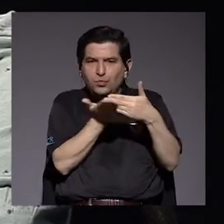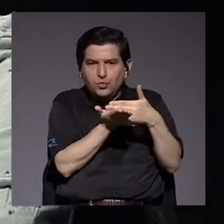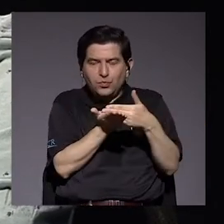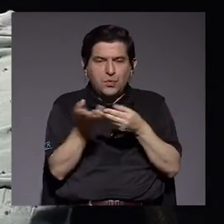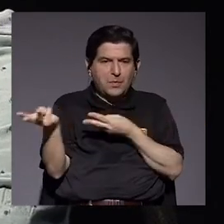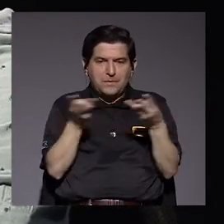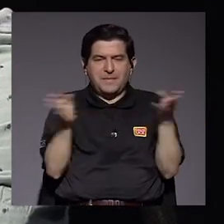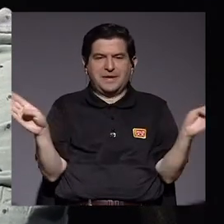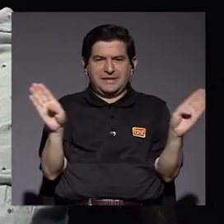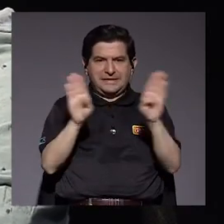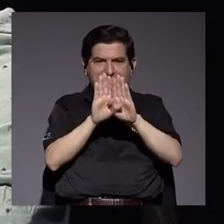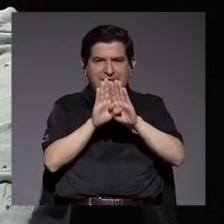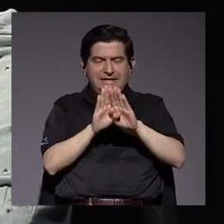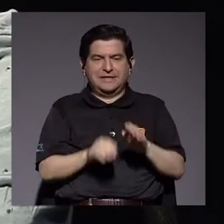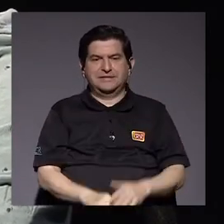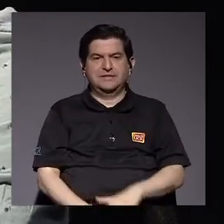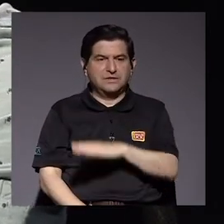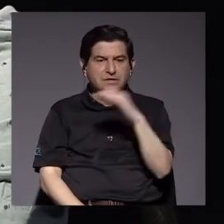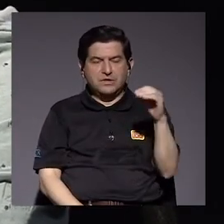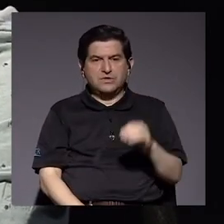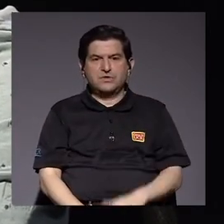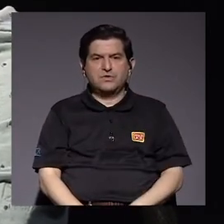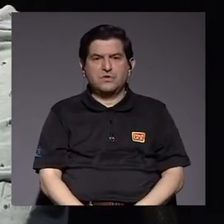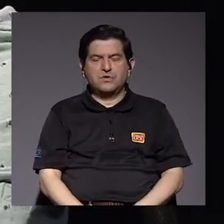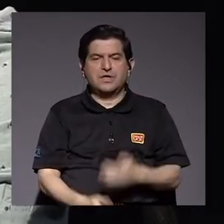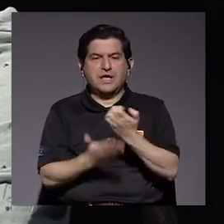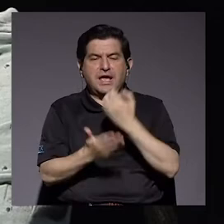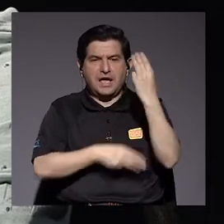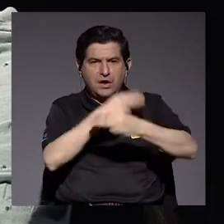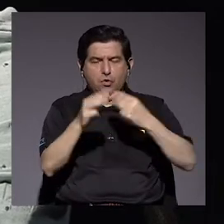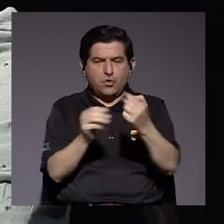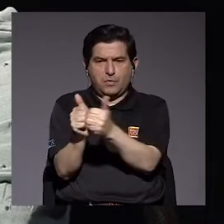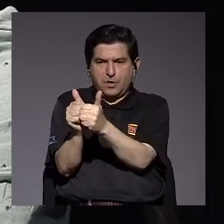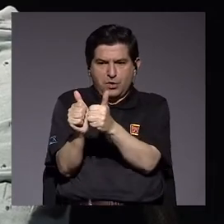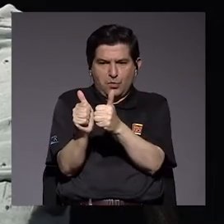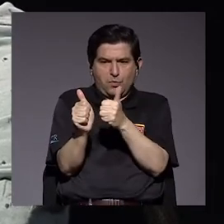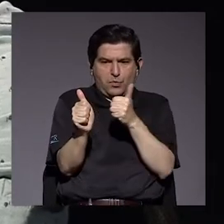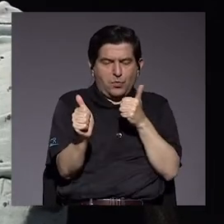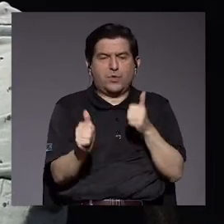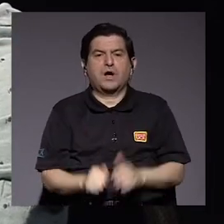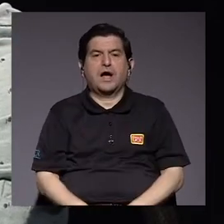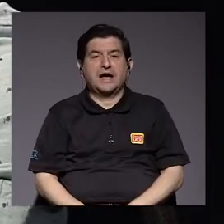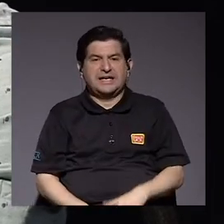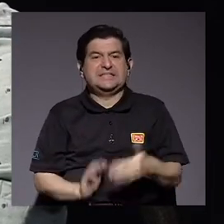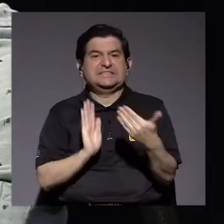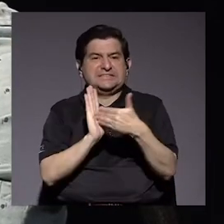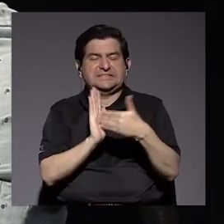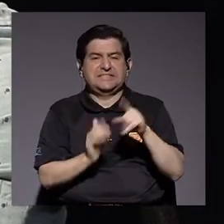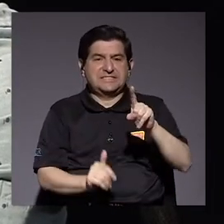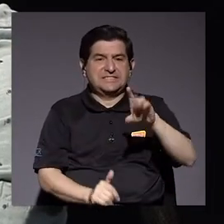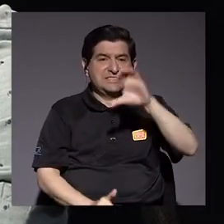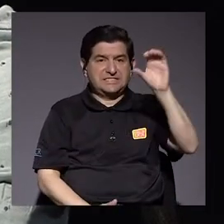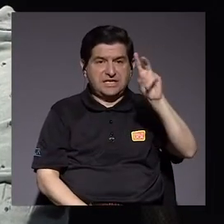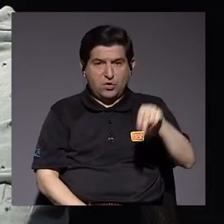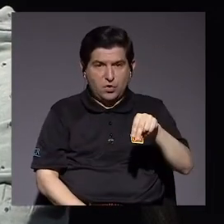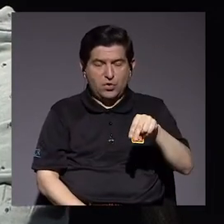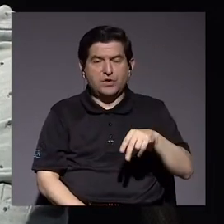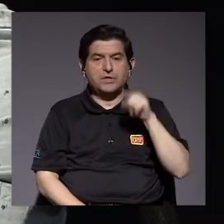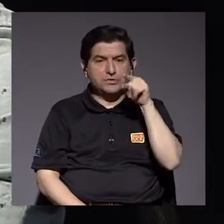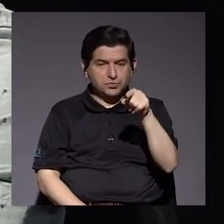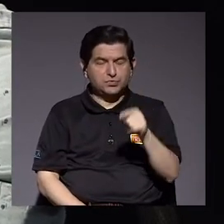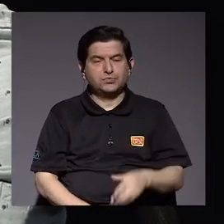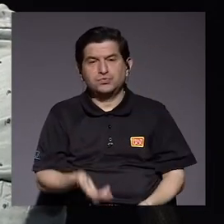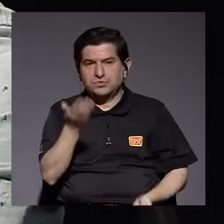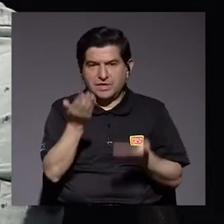los mercados y al comprimirse contraerse la economía mundial, uh-huh, empiezan a sufrir. Cuando se tiene 100 colones y tiene que